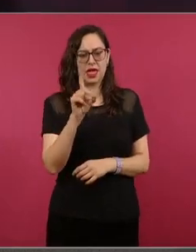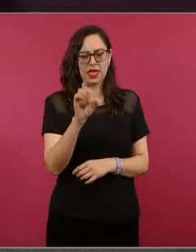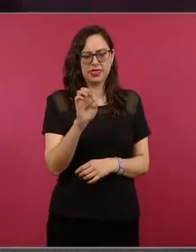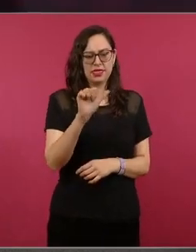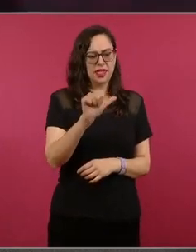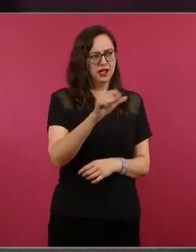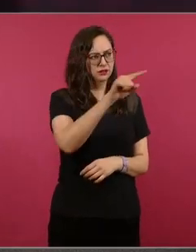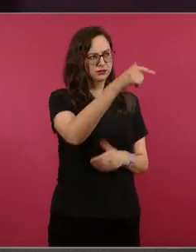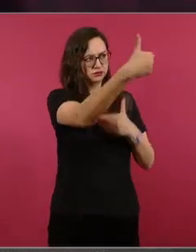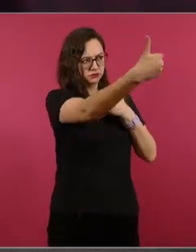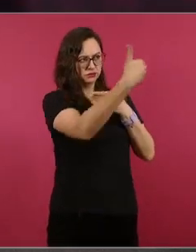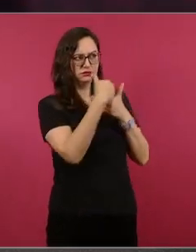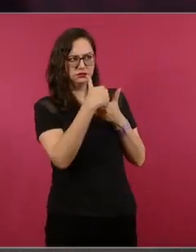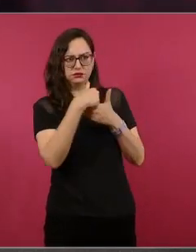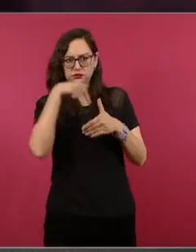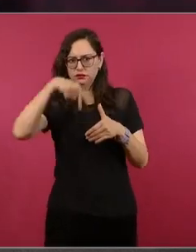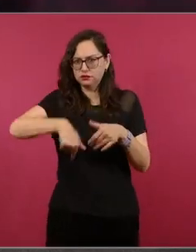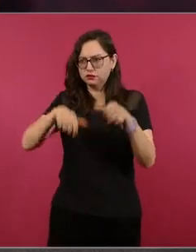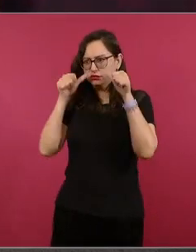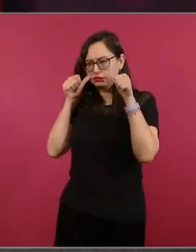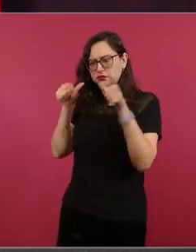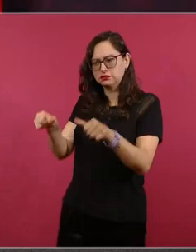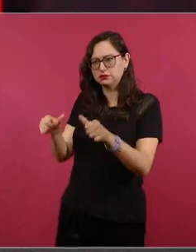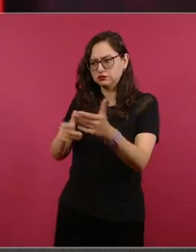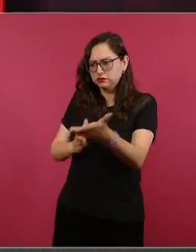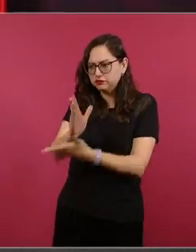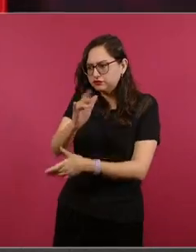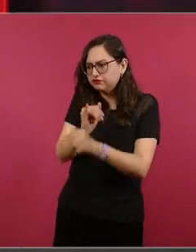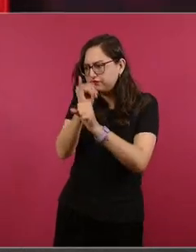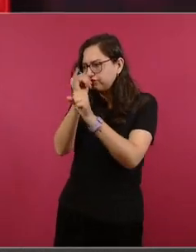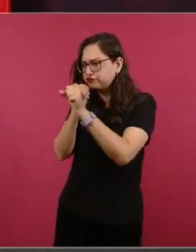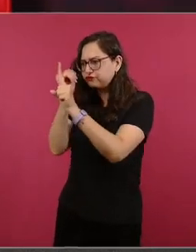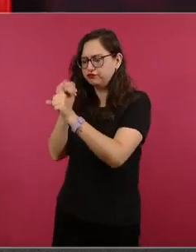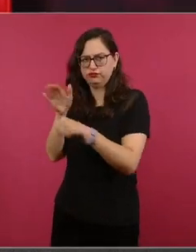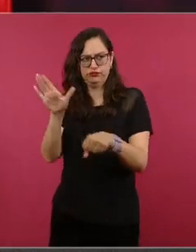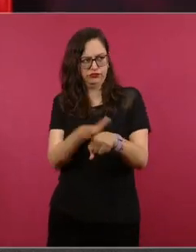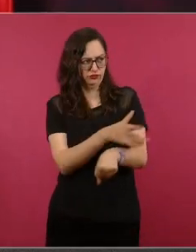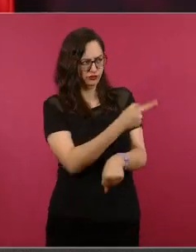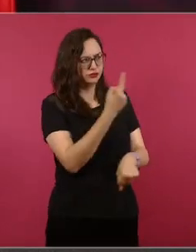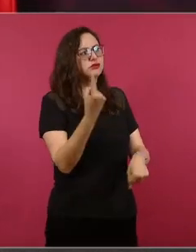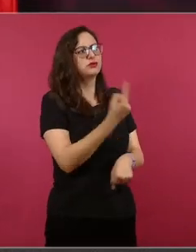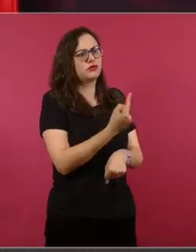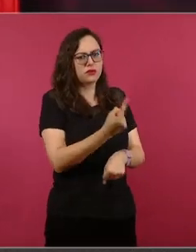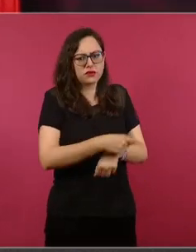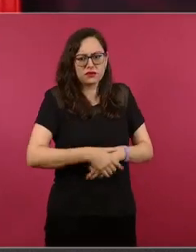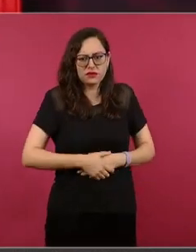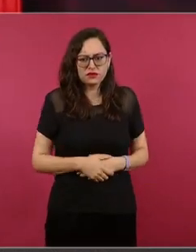Yo no era presidente, era candidato. Pero ellos no tienen por qué